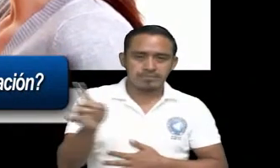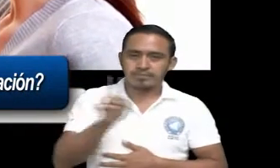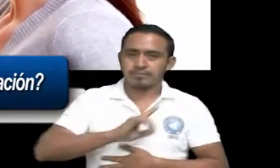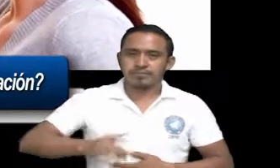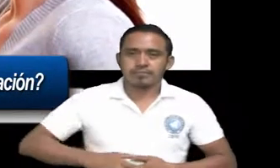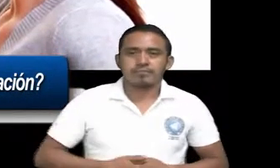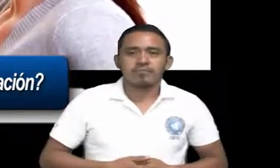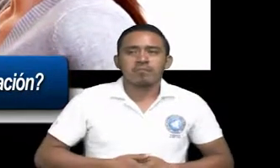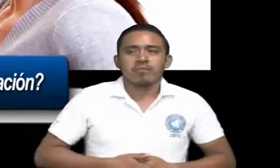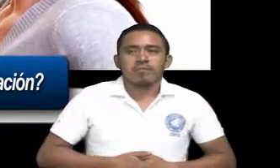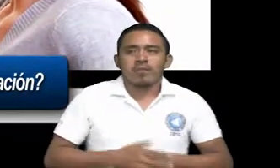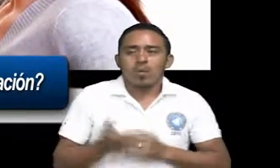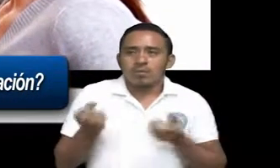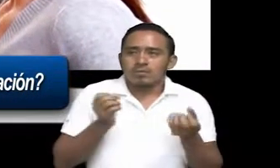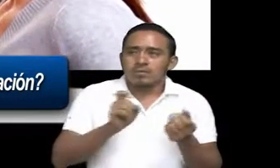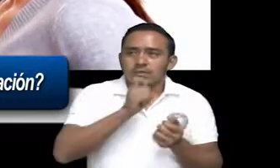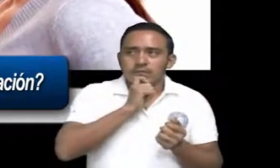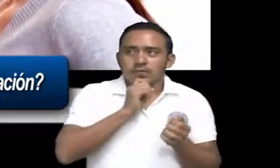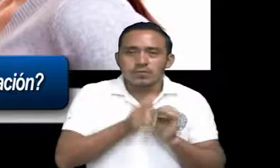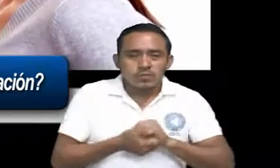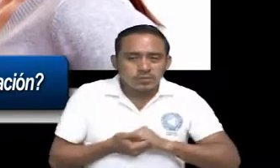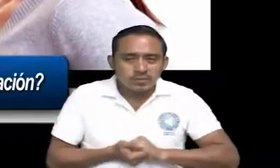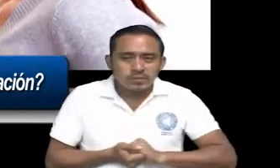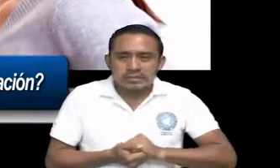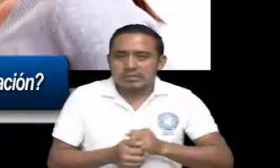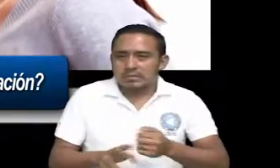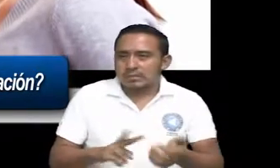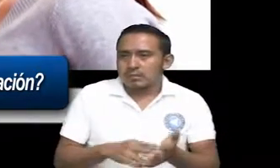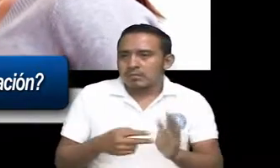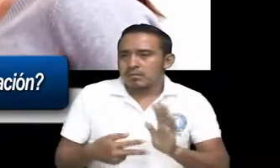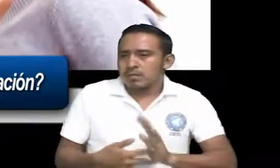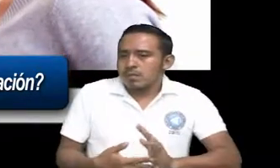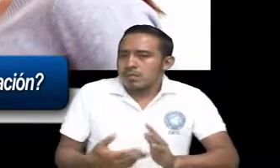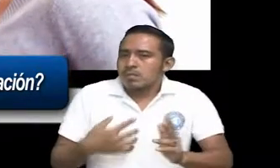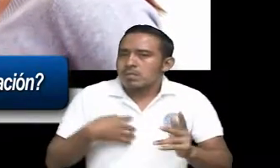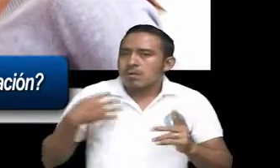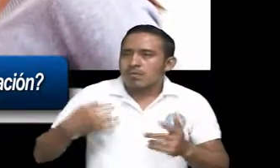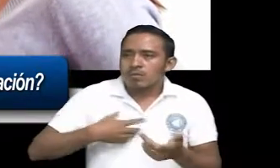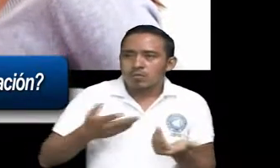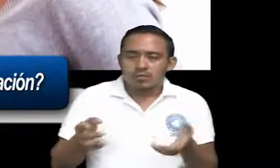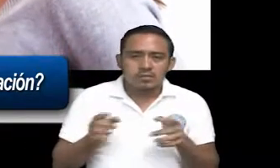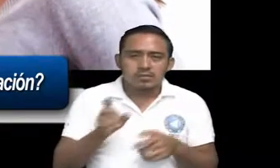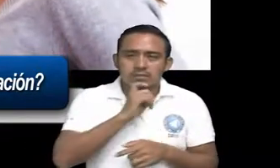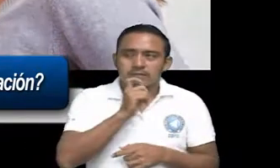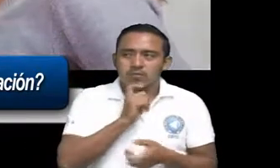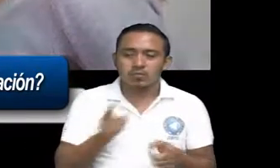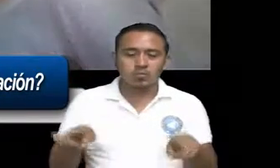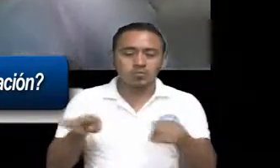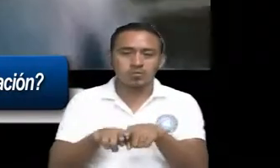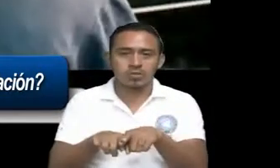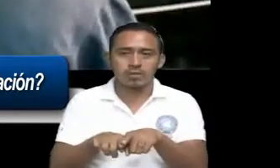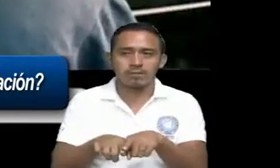profesional o de amistad, celos de amistad, no quiere decir que va a ser celoso con su pareja. Lo que pasa es que se